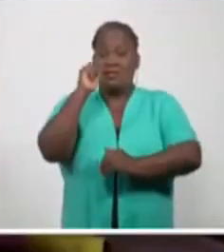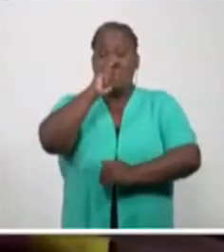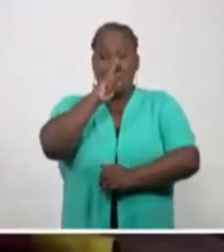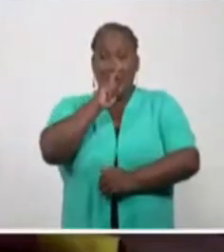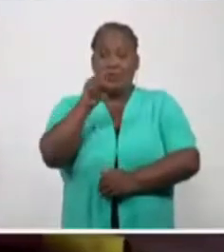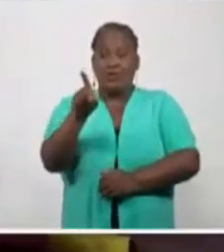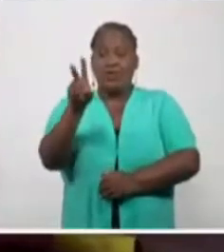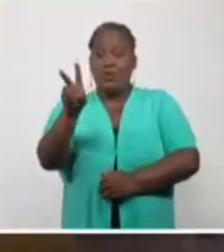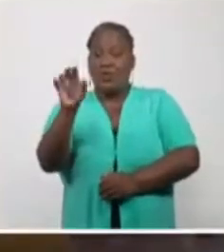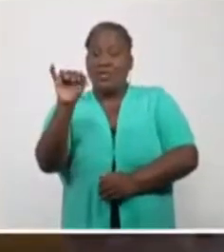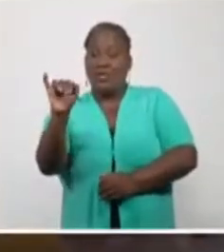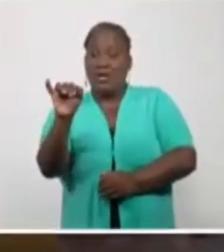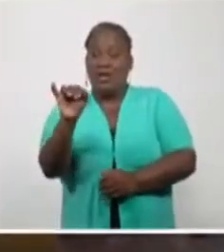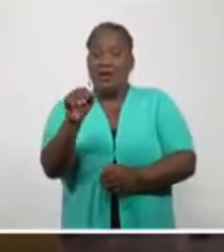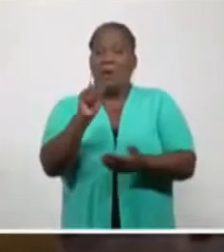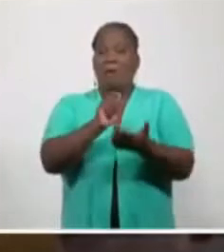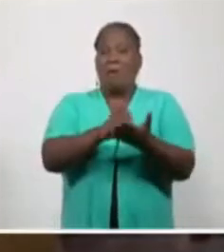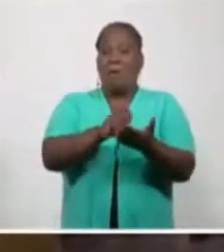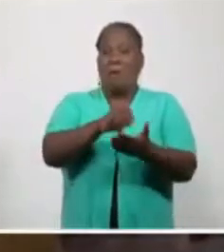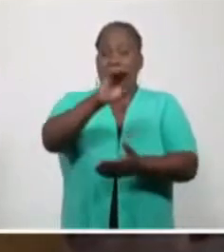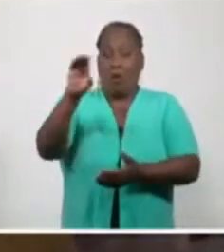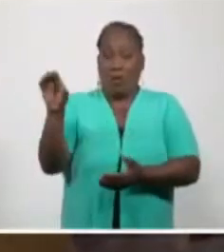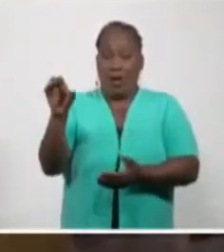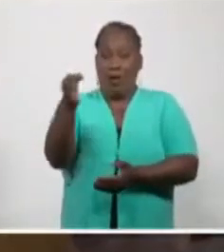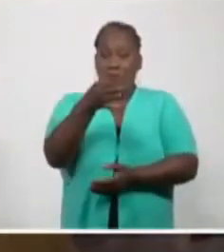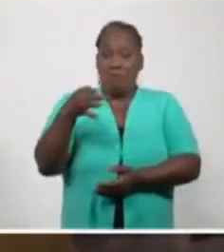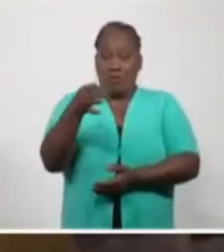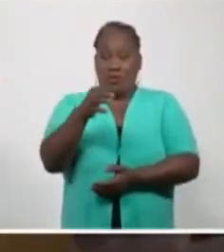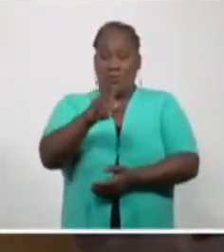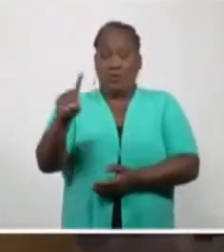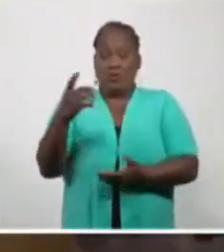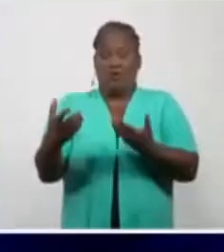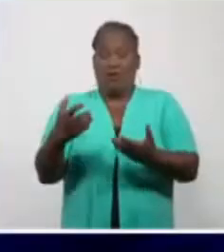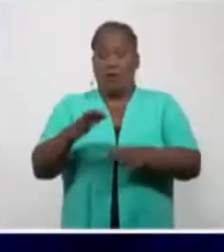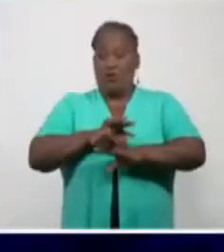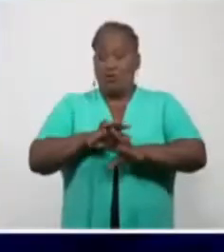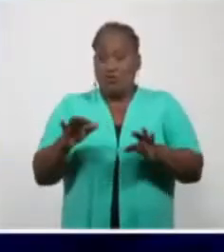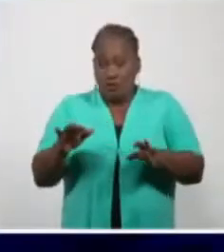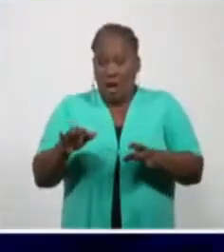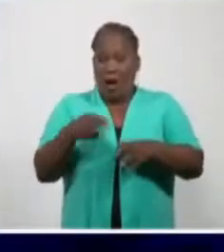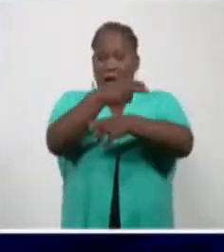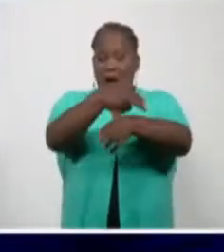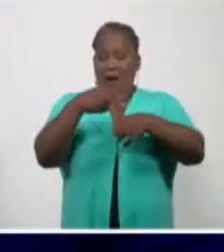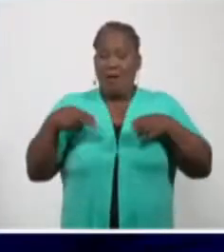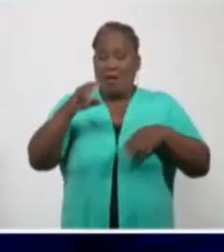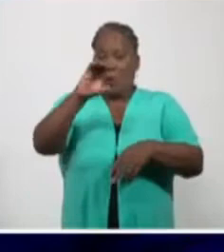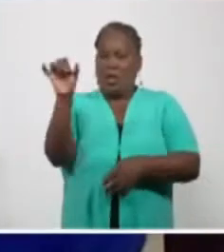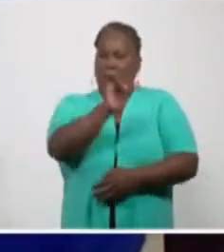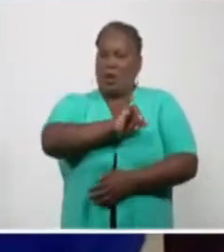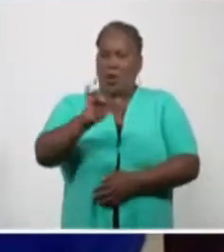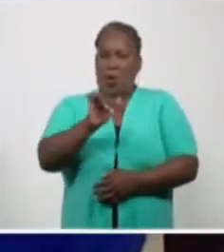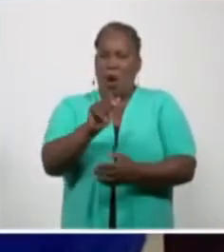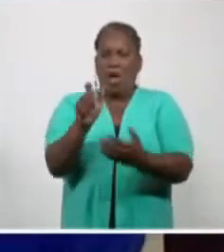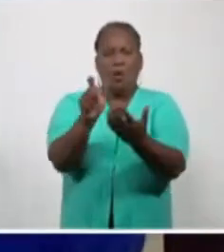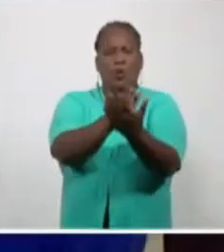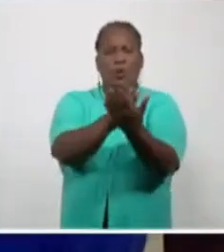bodegas del municipio de Cienfuegos. Tenemos ya implementado en zona, en las redes de restaurantes emblemáticos. Tenemos implementado en zona también